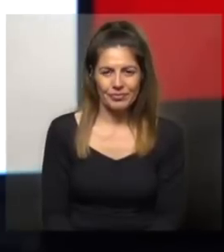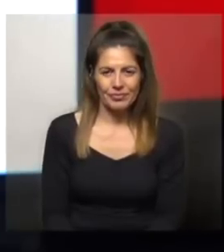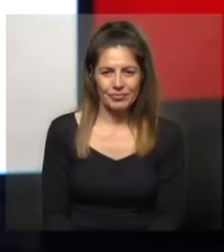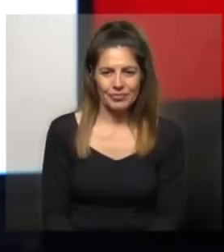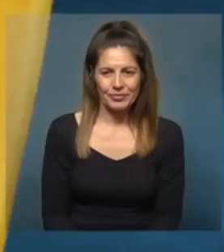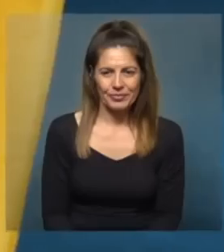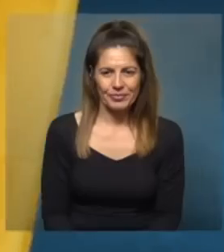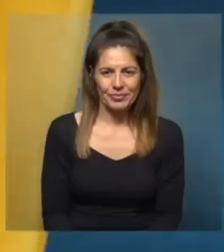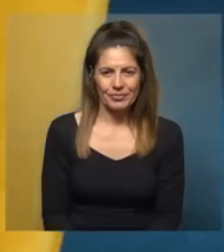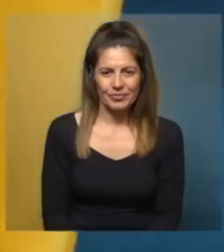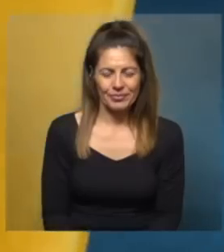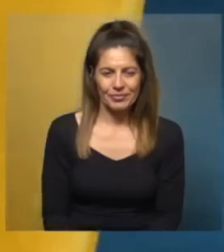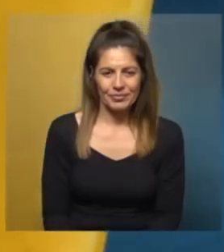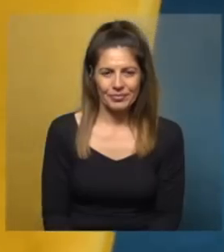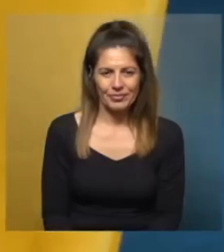gusta